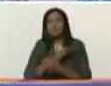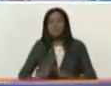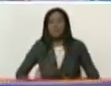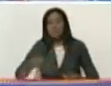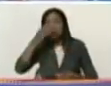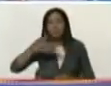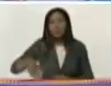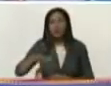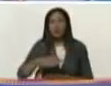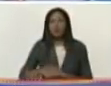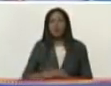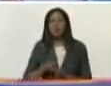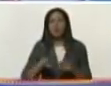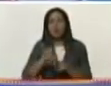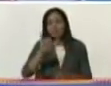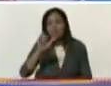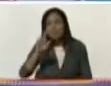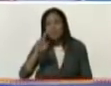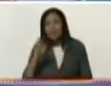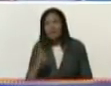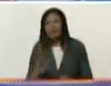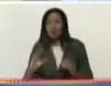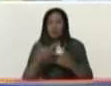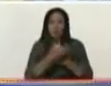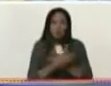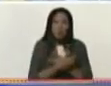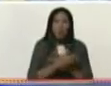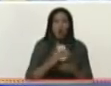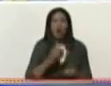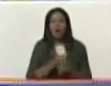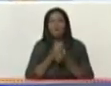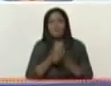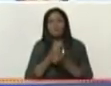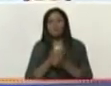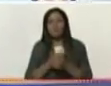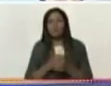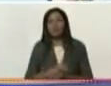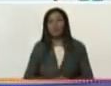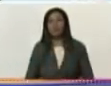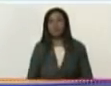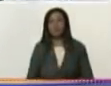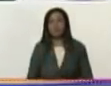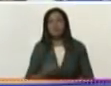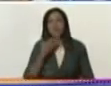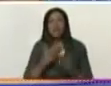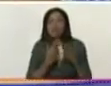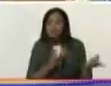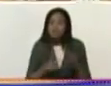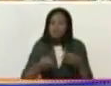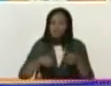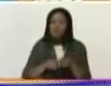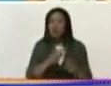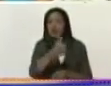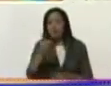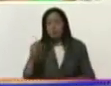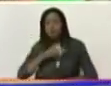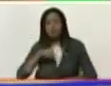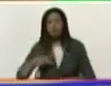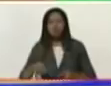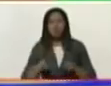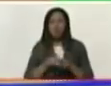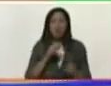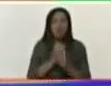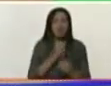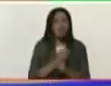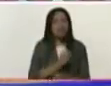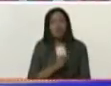Yare, este pueblo que acobijó al comandante Chávez por 2 años, queremos darle las gracias. Y gracias por invitarnos a cada uno de nosotros a